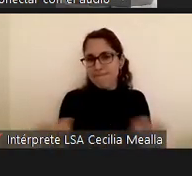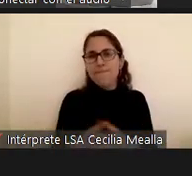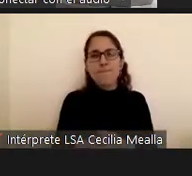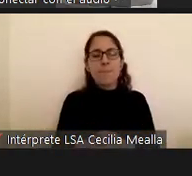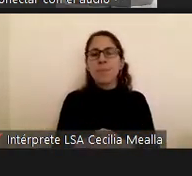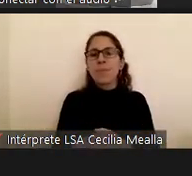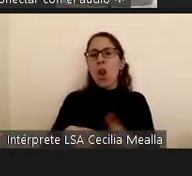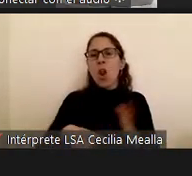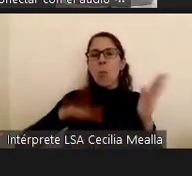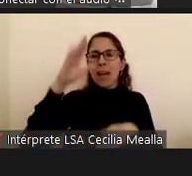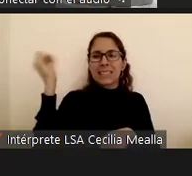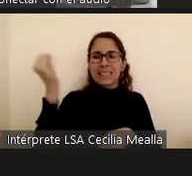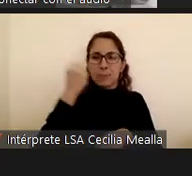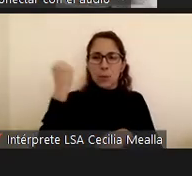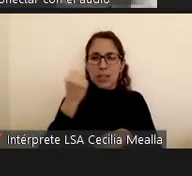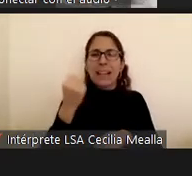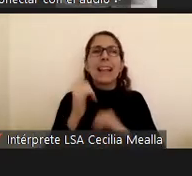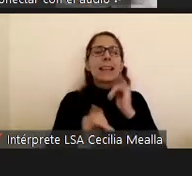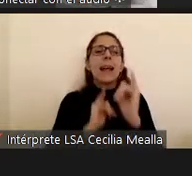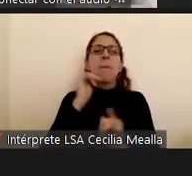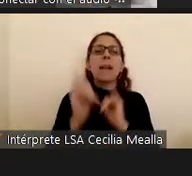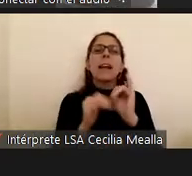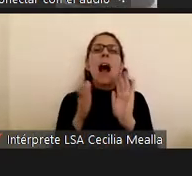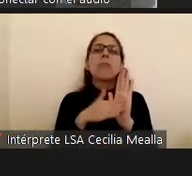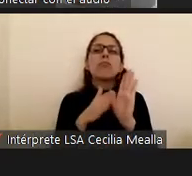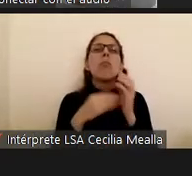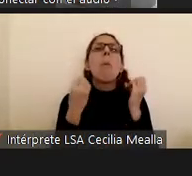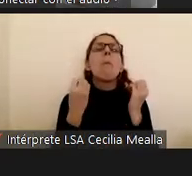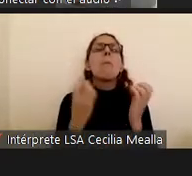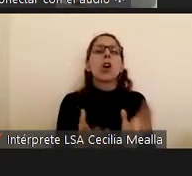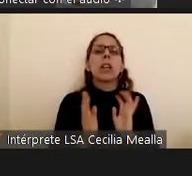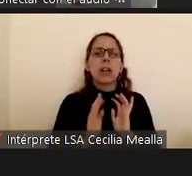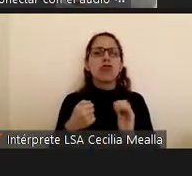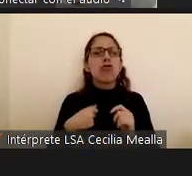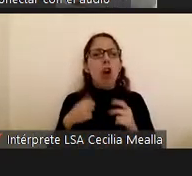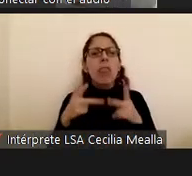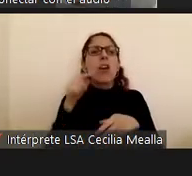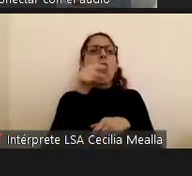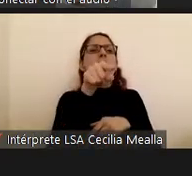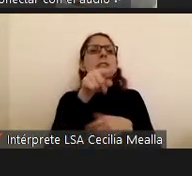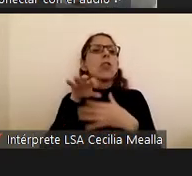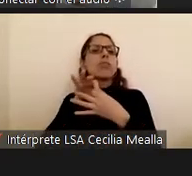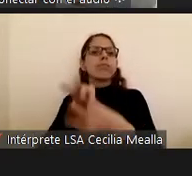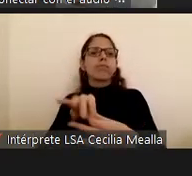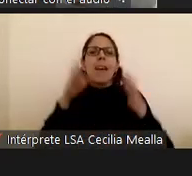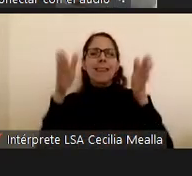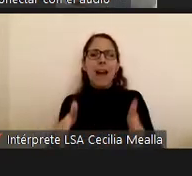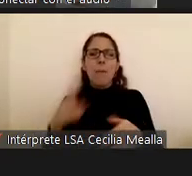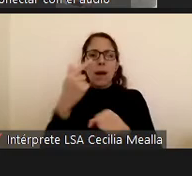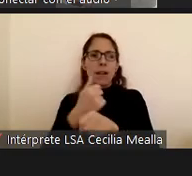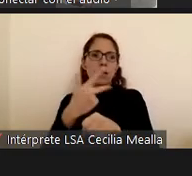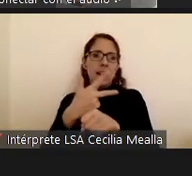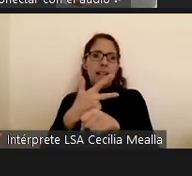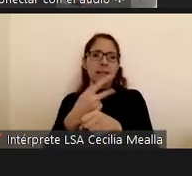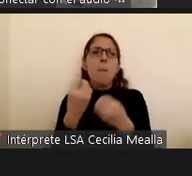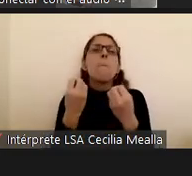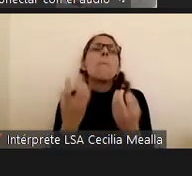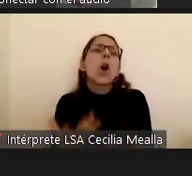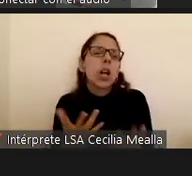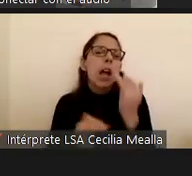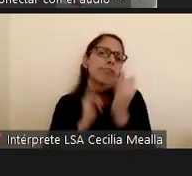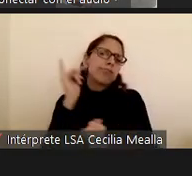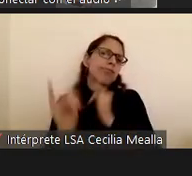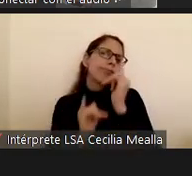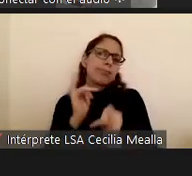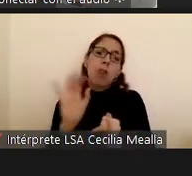digamos, es el fundamento, ¿no? De por qué lo... Pero en este caso, yo como no